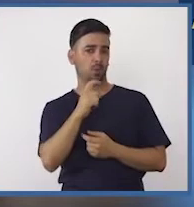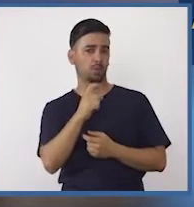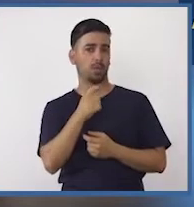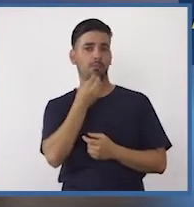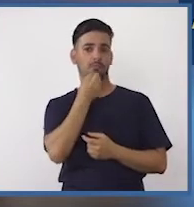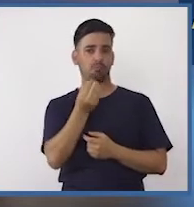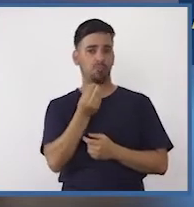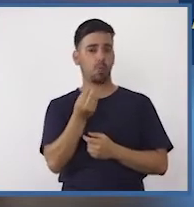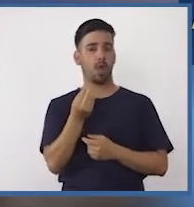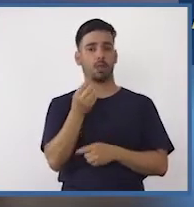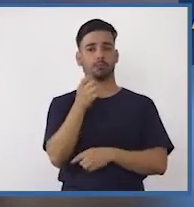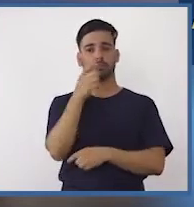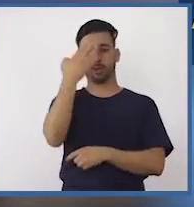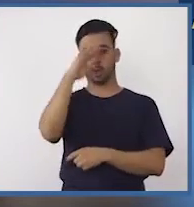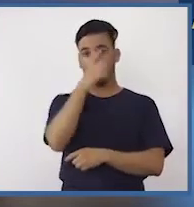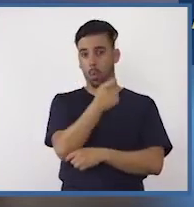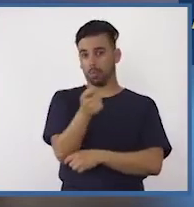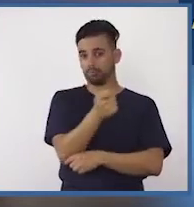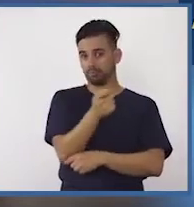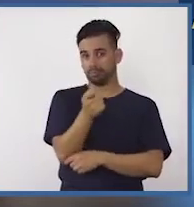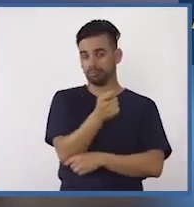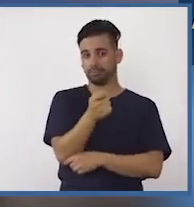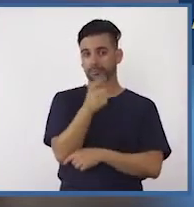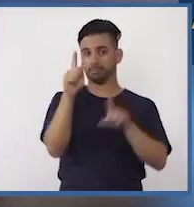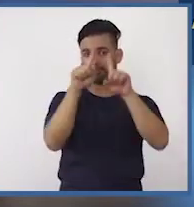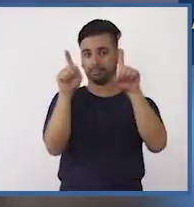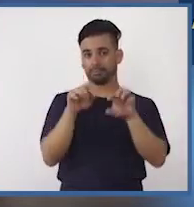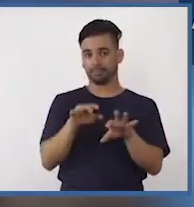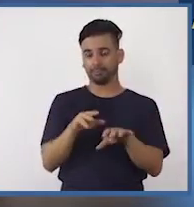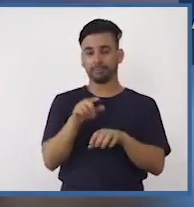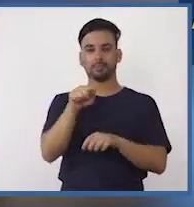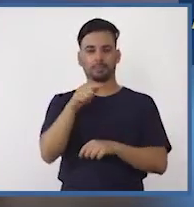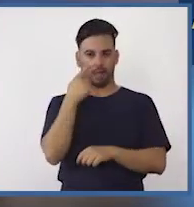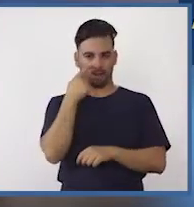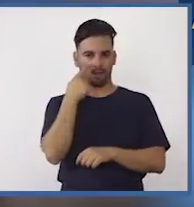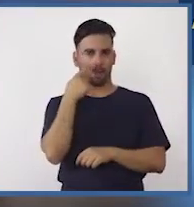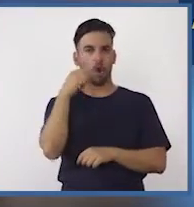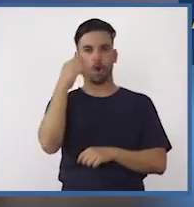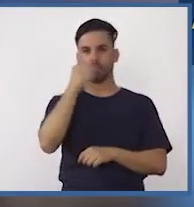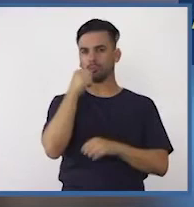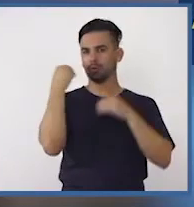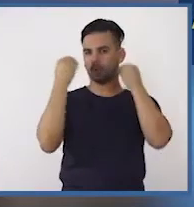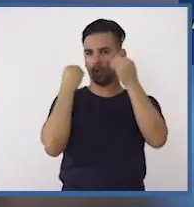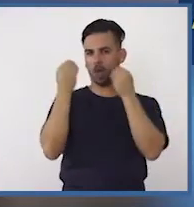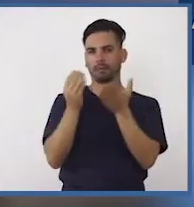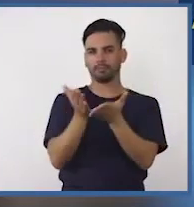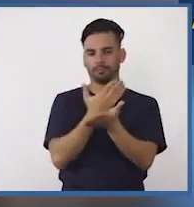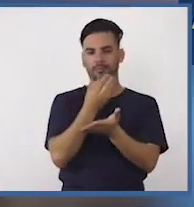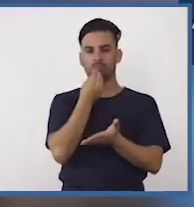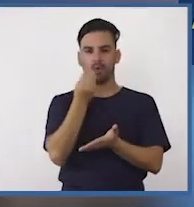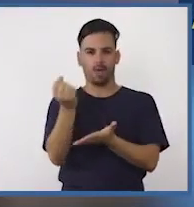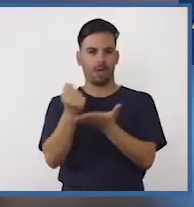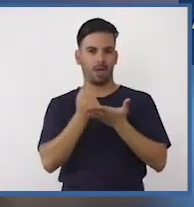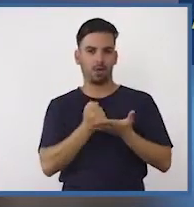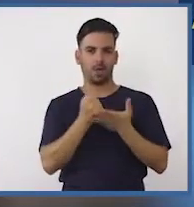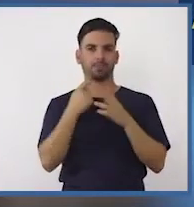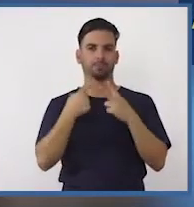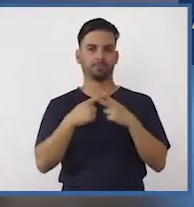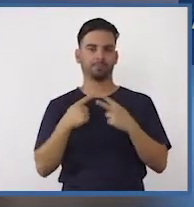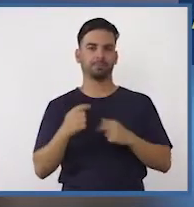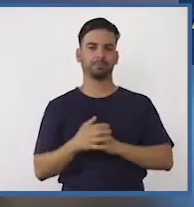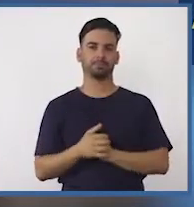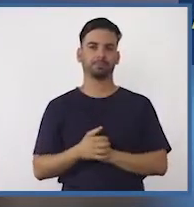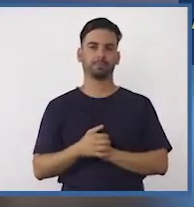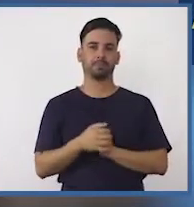consultar el repasado virtual, que ya tiene los ejercicios que están saliendo hoy en la videoclase, y por lo tanto les puede ayudar a resolver. Vamos a